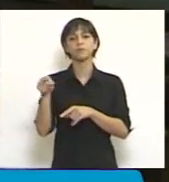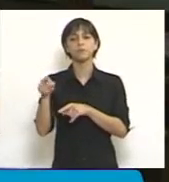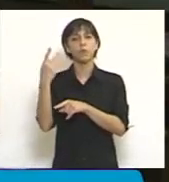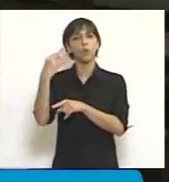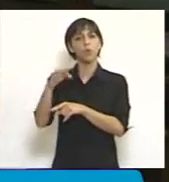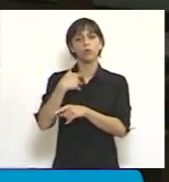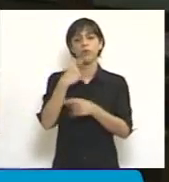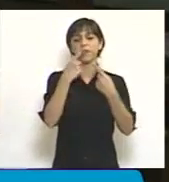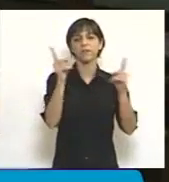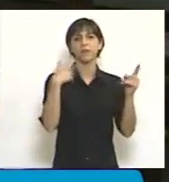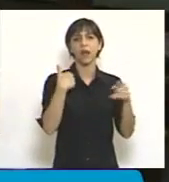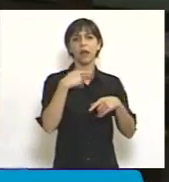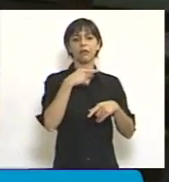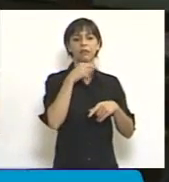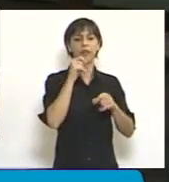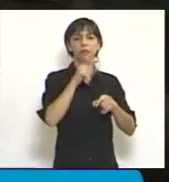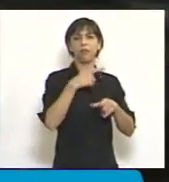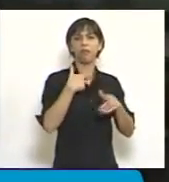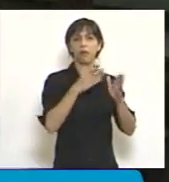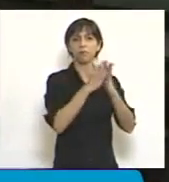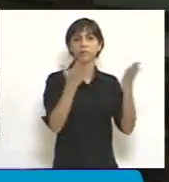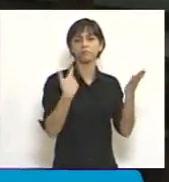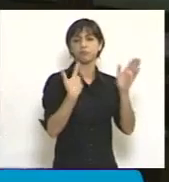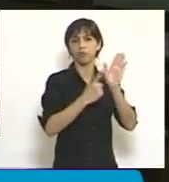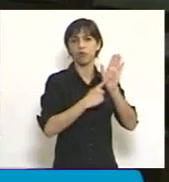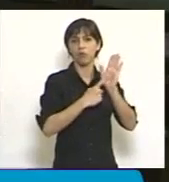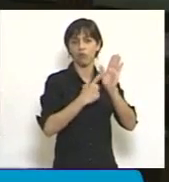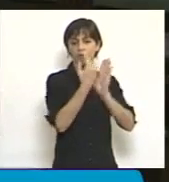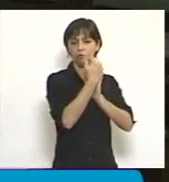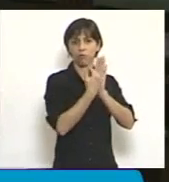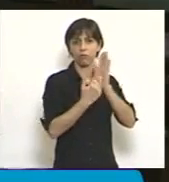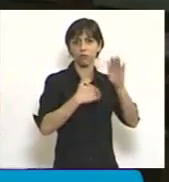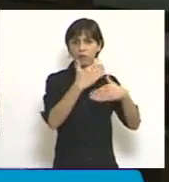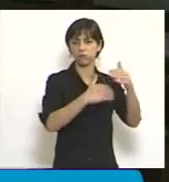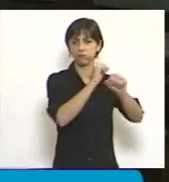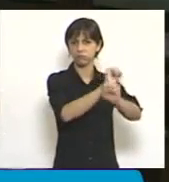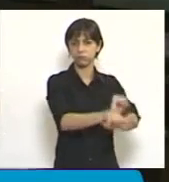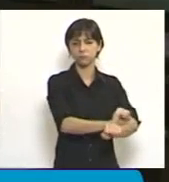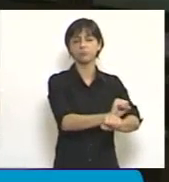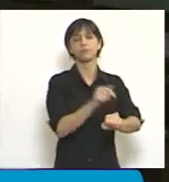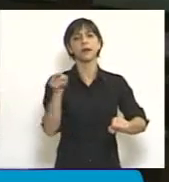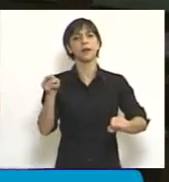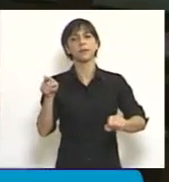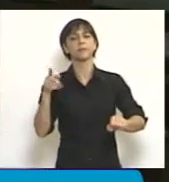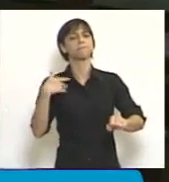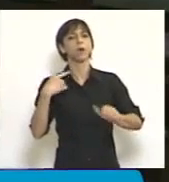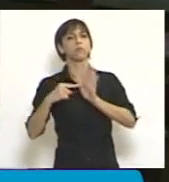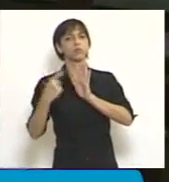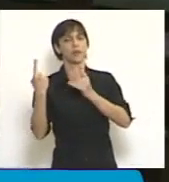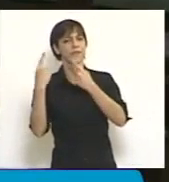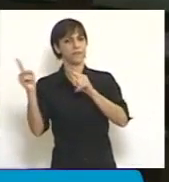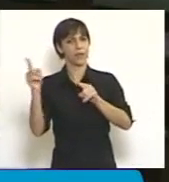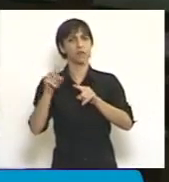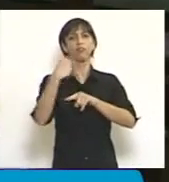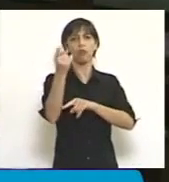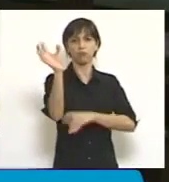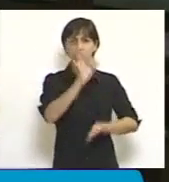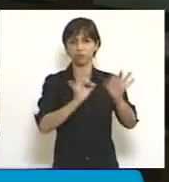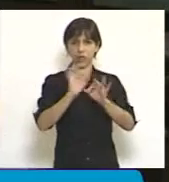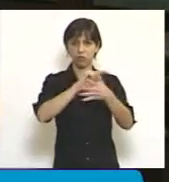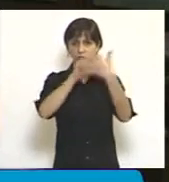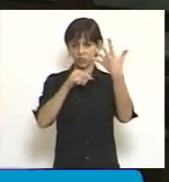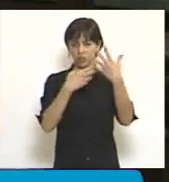del Código Procesal Penal, que aprobamos el año pasado, como sí ocurre con los restantes 5 proyectos. Este, en rigor de